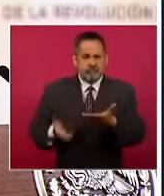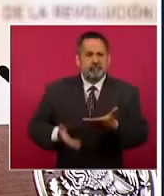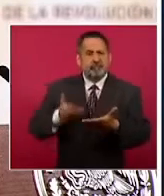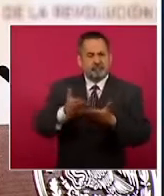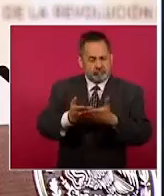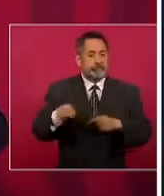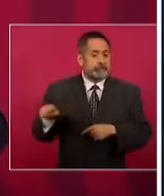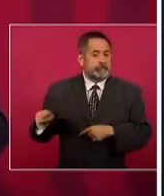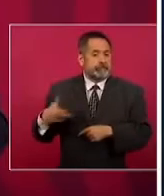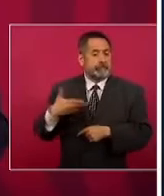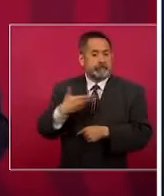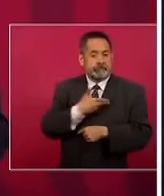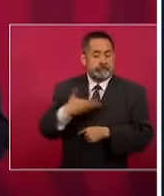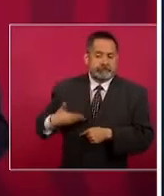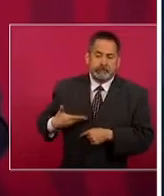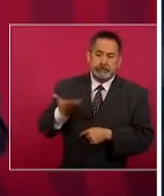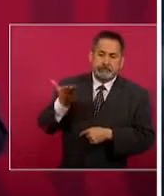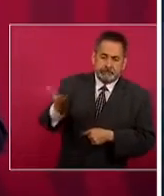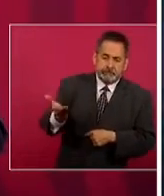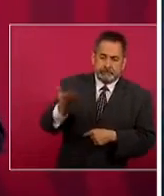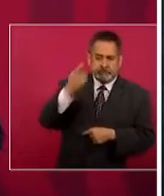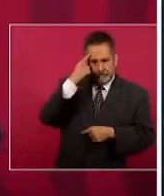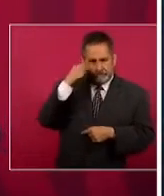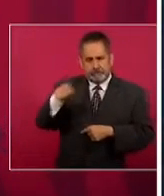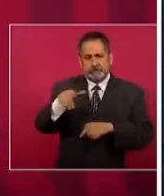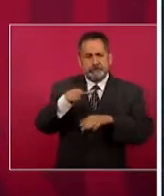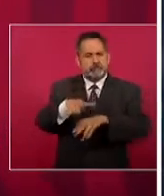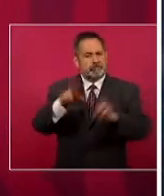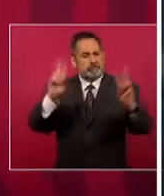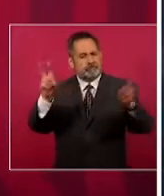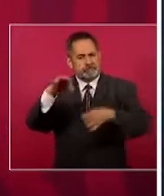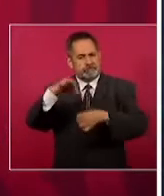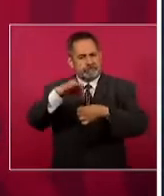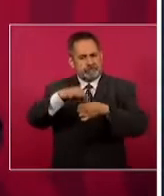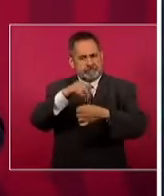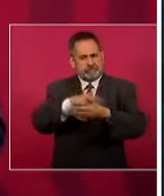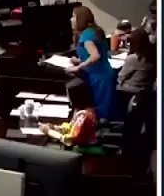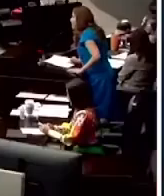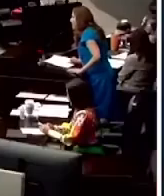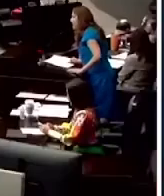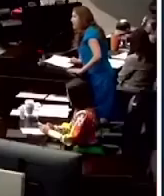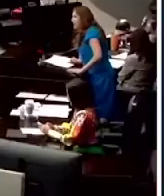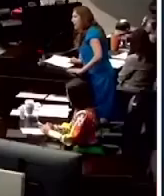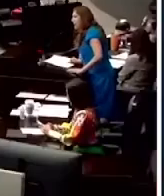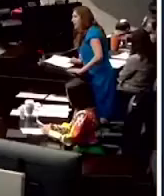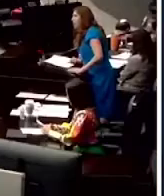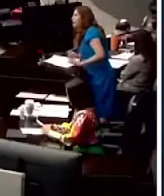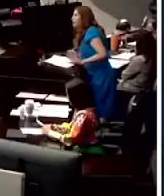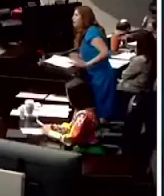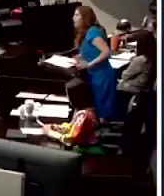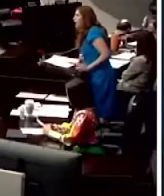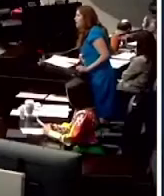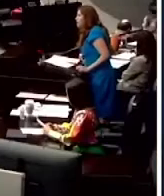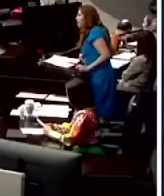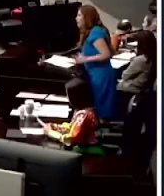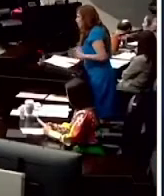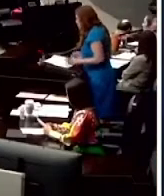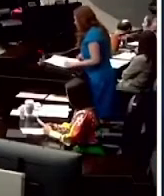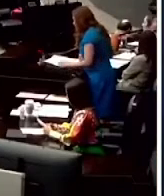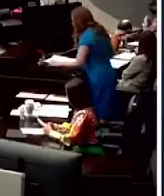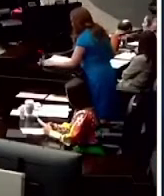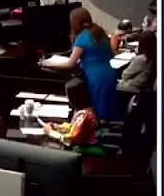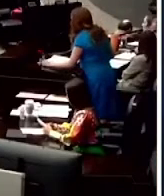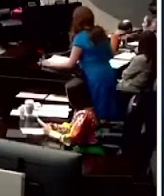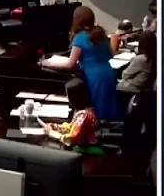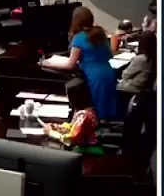por el cambio de modelo de elección de los diputados empezar a negociar a jugar ahí con sus propias íes pero insisto en términos generales me